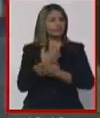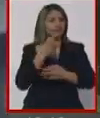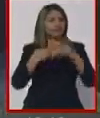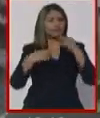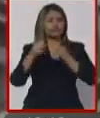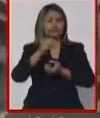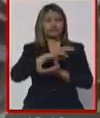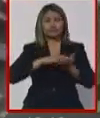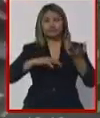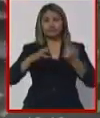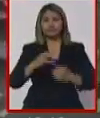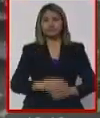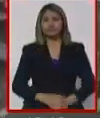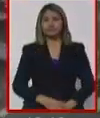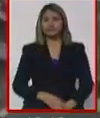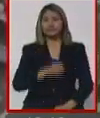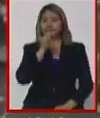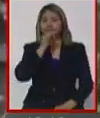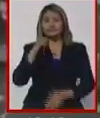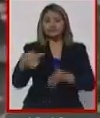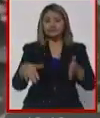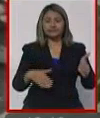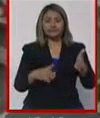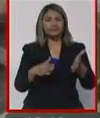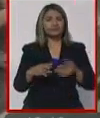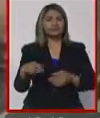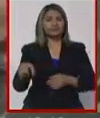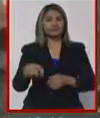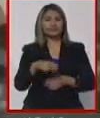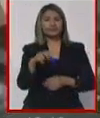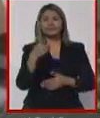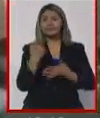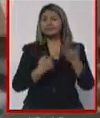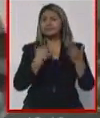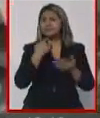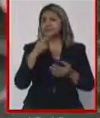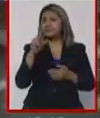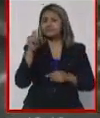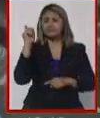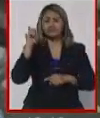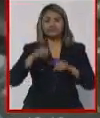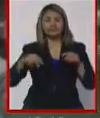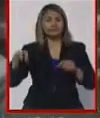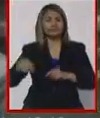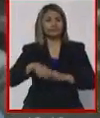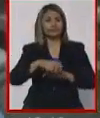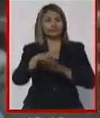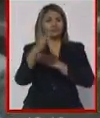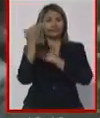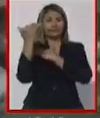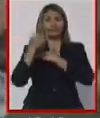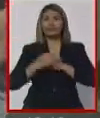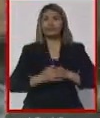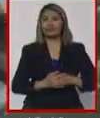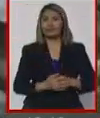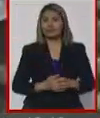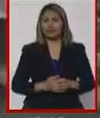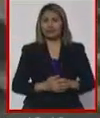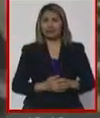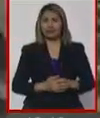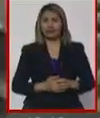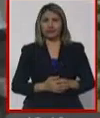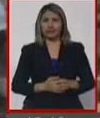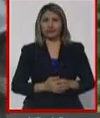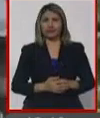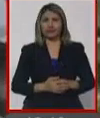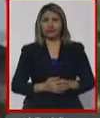sobre el conflicto. Por la antigua. ¿Y les han dicho no hay viajes a Santa Cruz? ¿Se cortaron por la nueva? Sí.